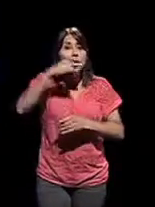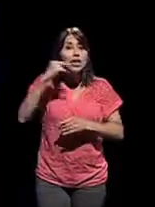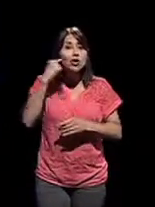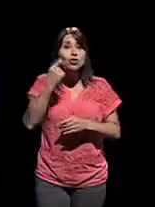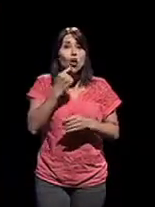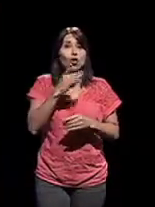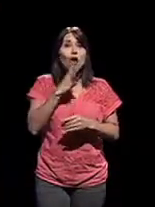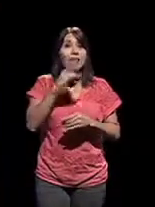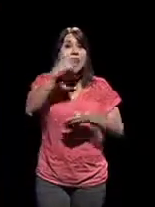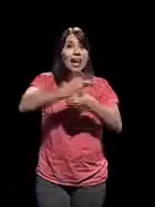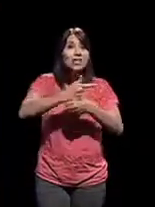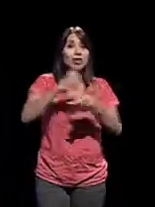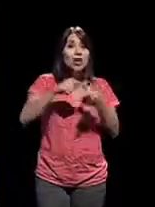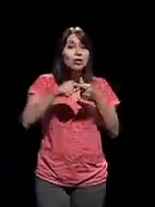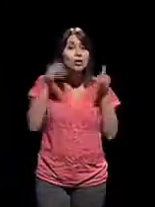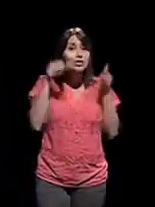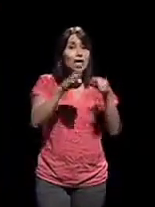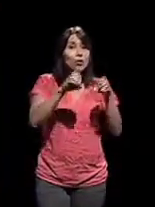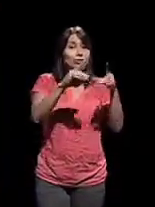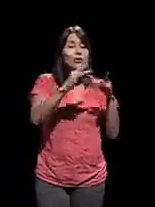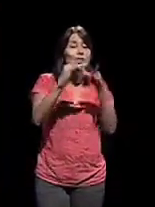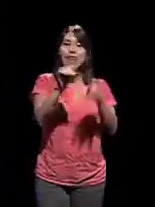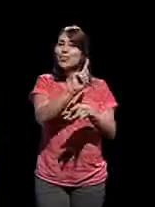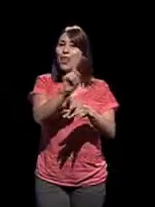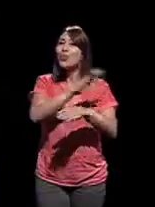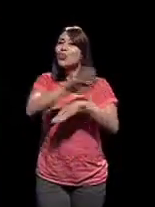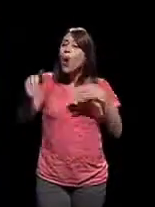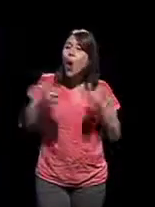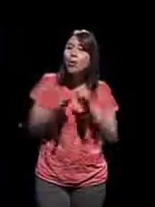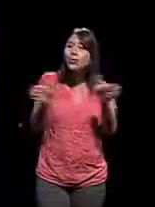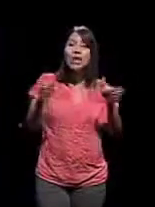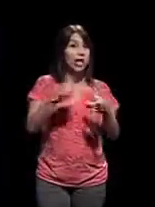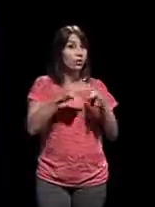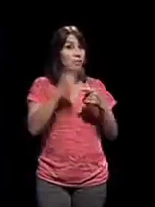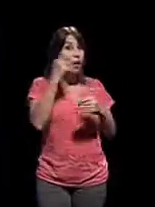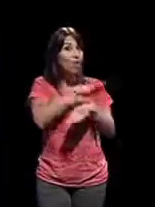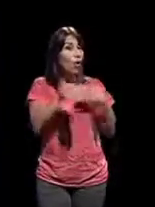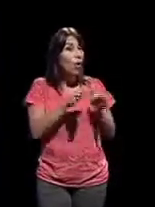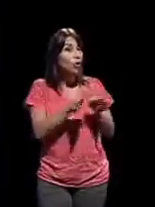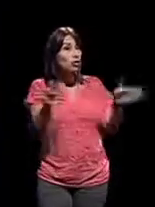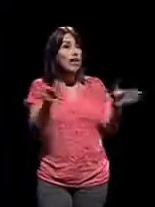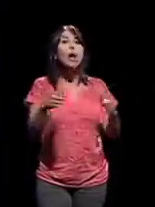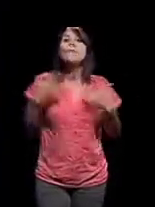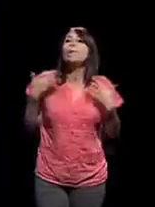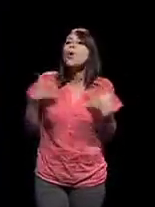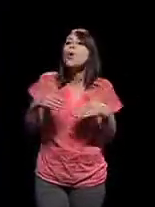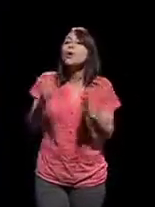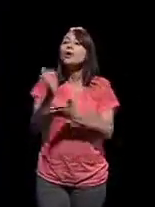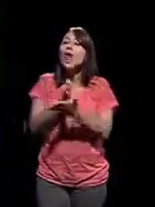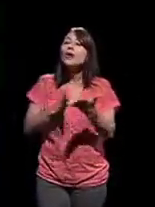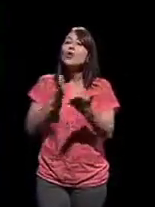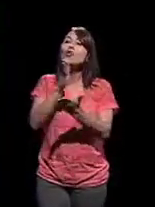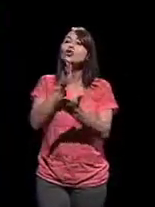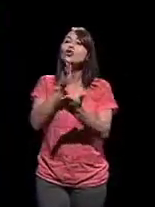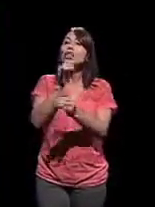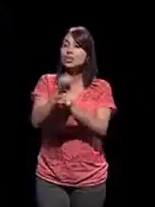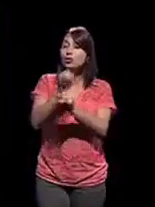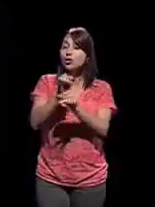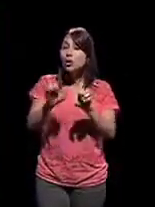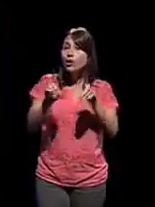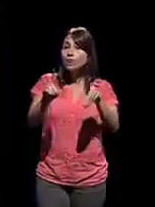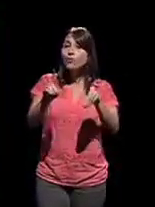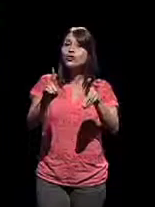ESCO. Y eso lo va a seguir excluyendo para siempre. Entonces nunca estaríamos... ¿El PAC propone que sea para todo el estudiantado? ¿O cómo que lo sea, harían? por lo menos que existan algunos